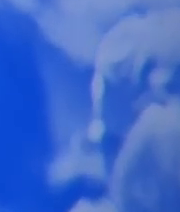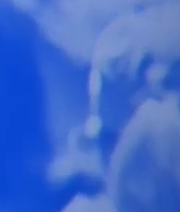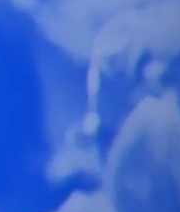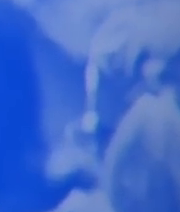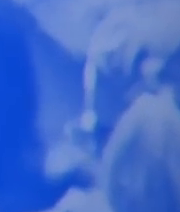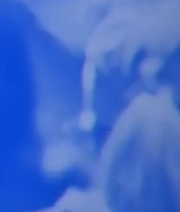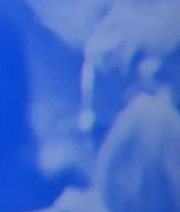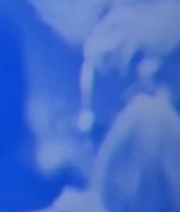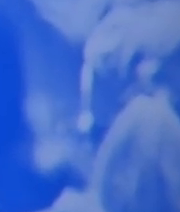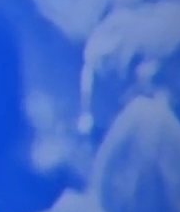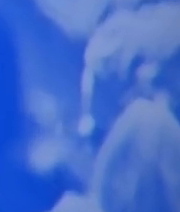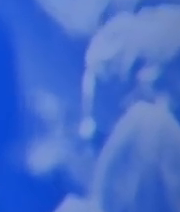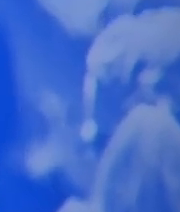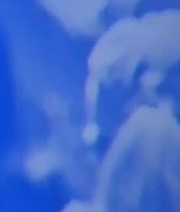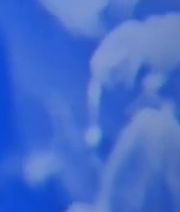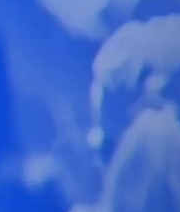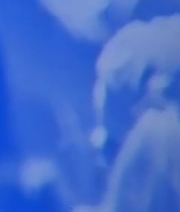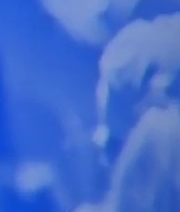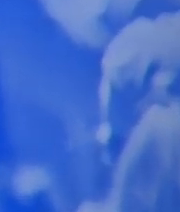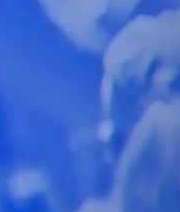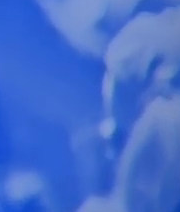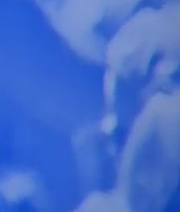estado nacional